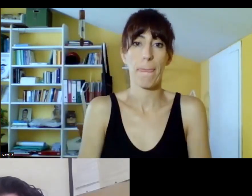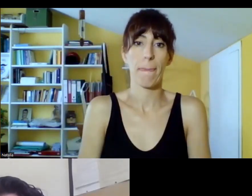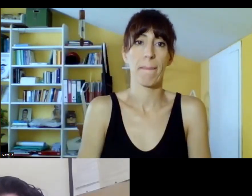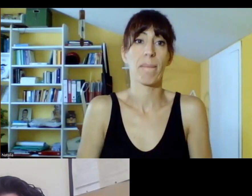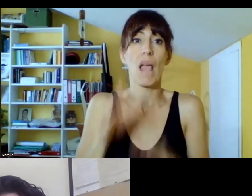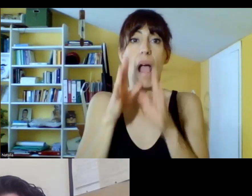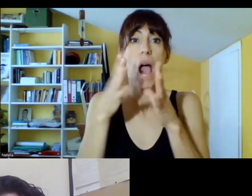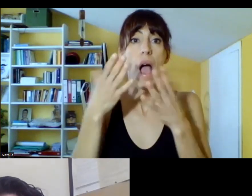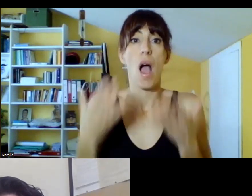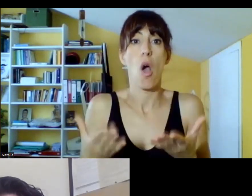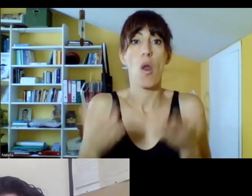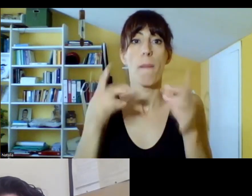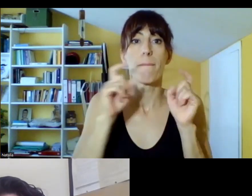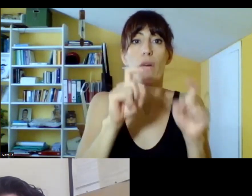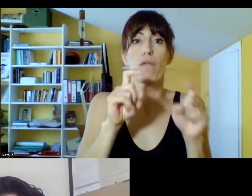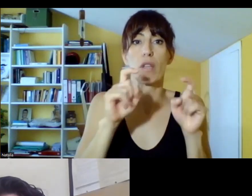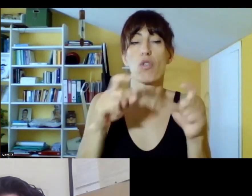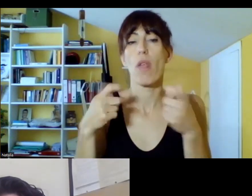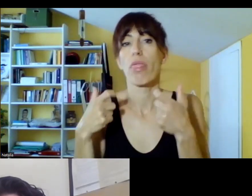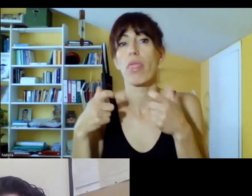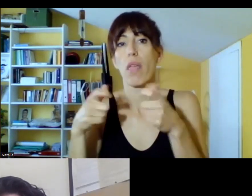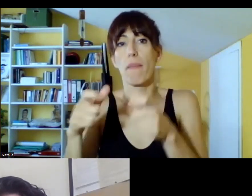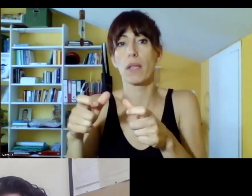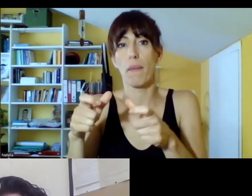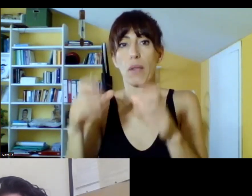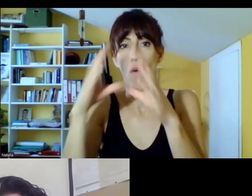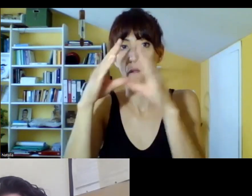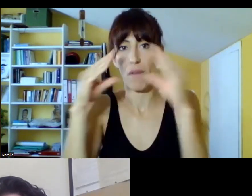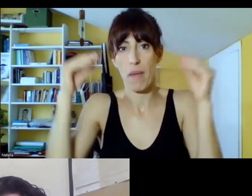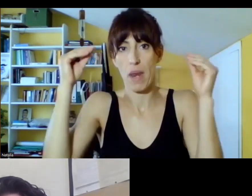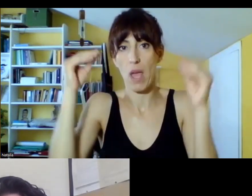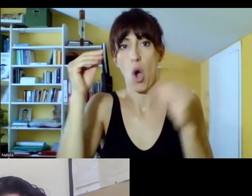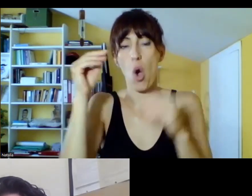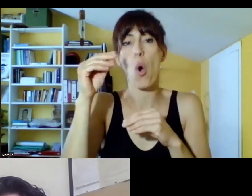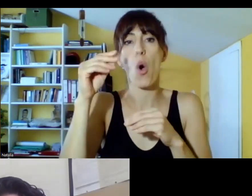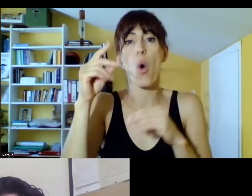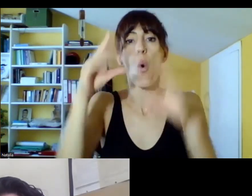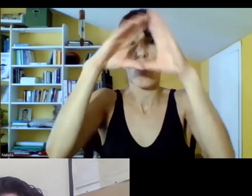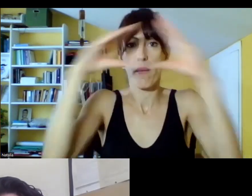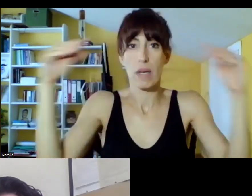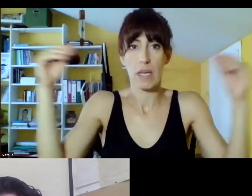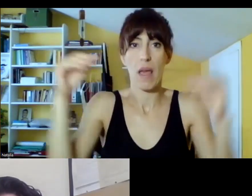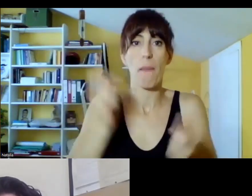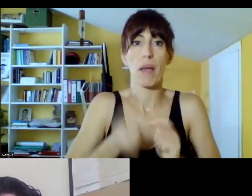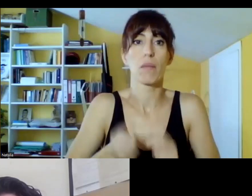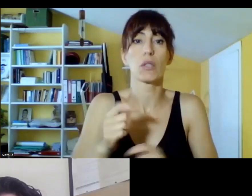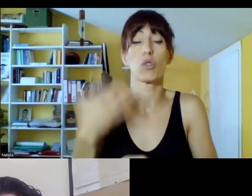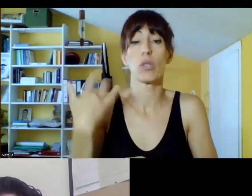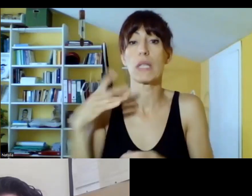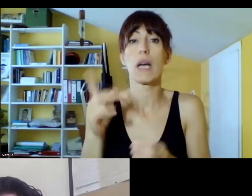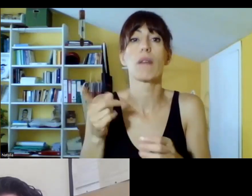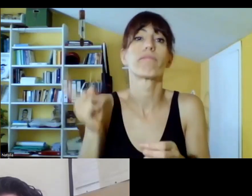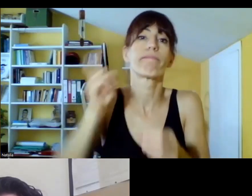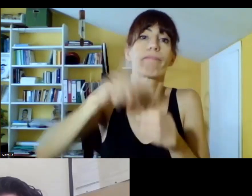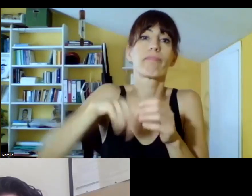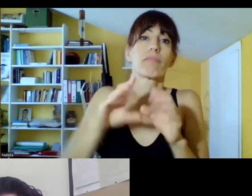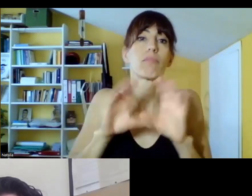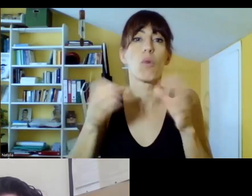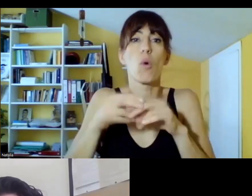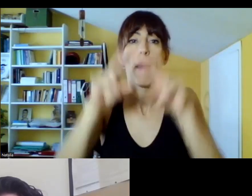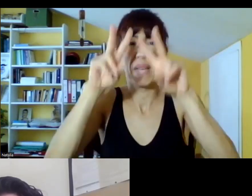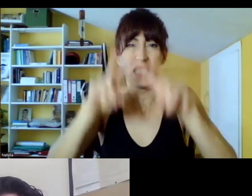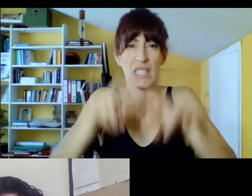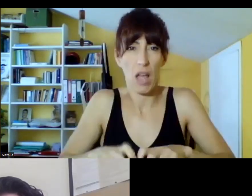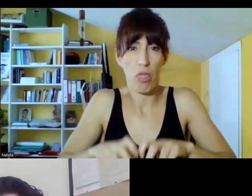Actualmente es profesora en el Departamento de Enfermería en la Universidad del País Vasco y es miembro del Grupo de Investigación